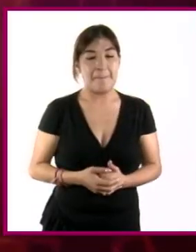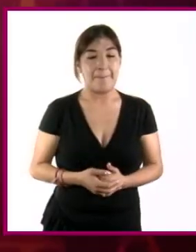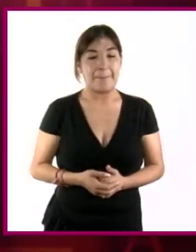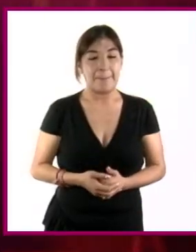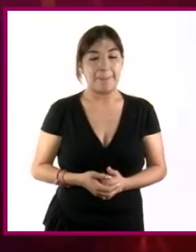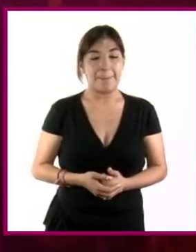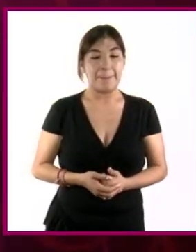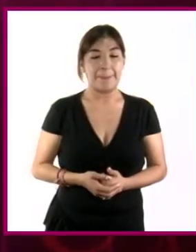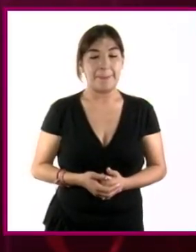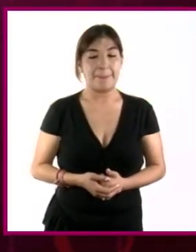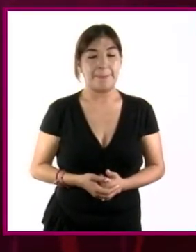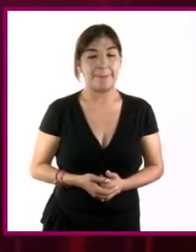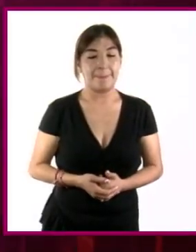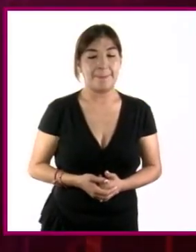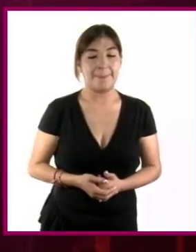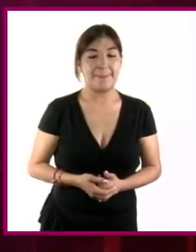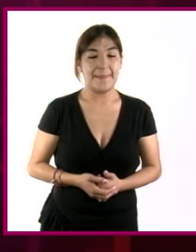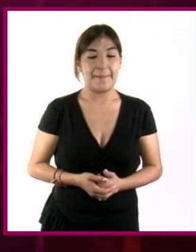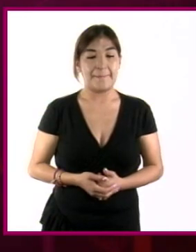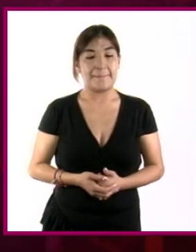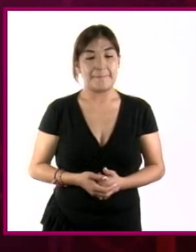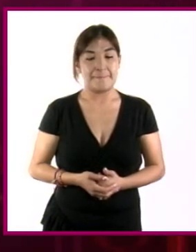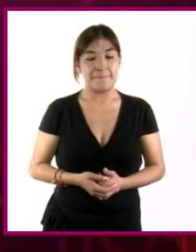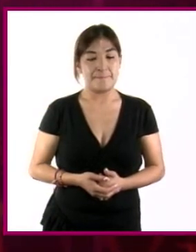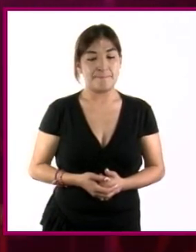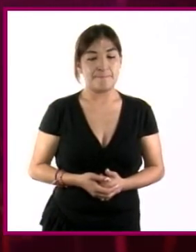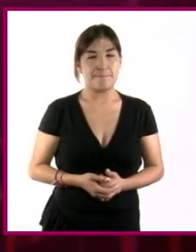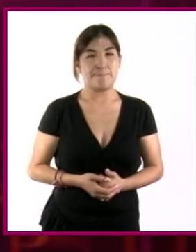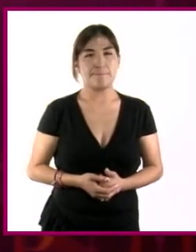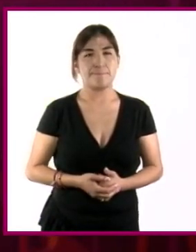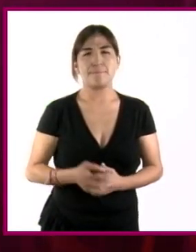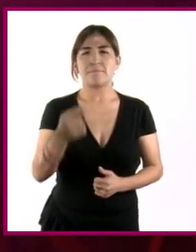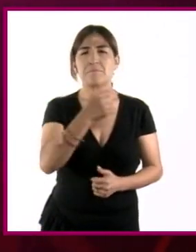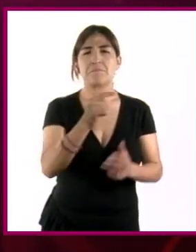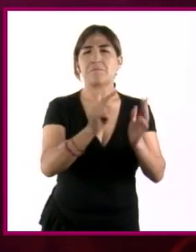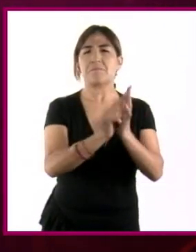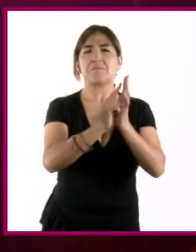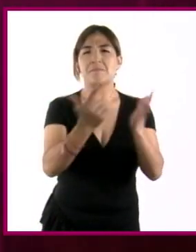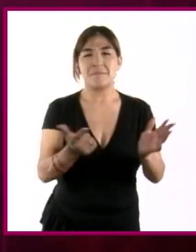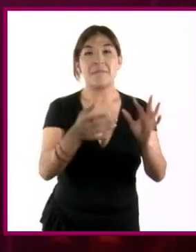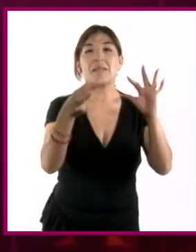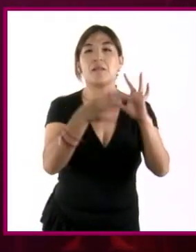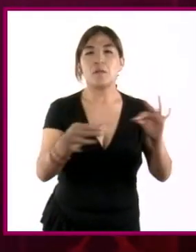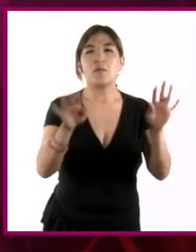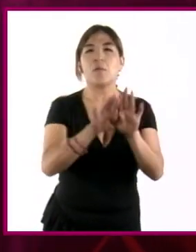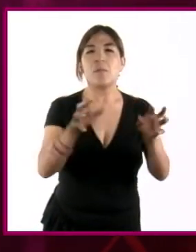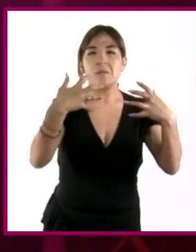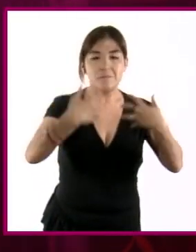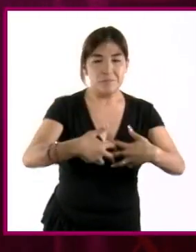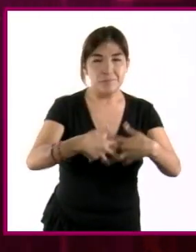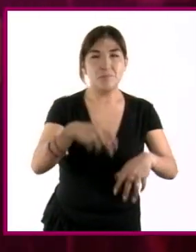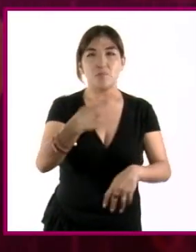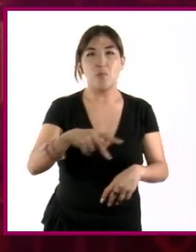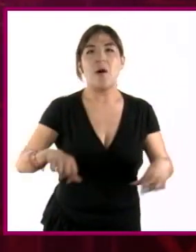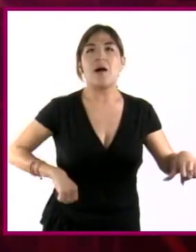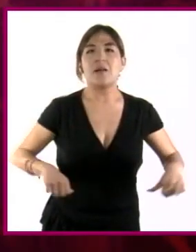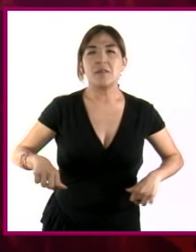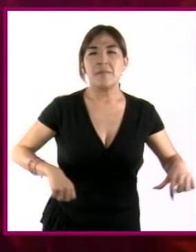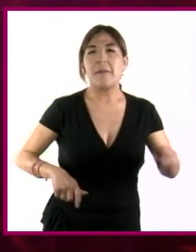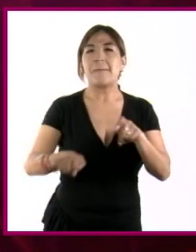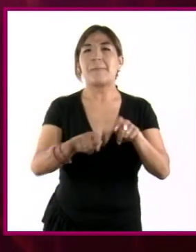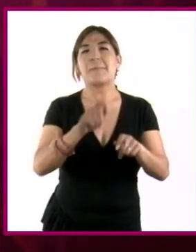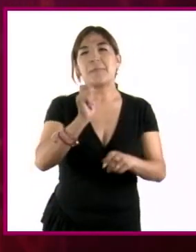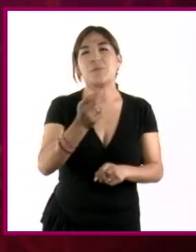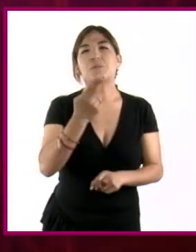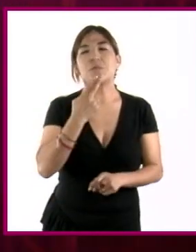autora Susana Chong-Pak Tai. En este libro se hace un recorrido de la actividad industrial que procesa productos de